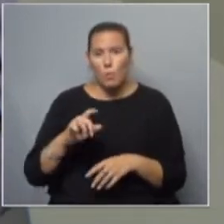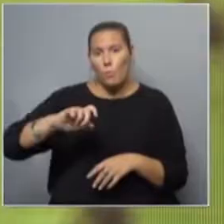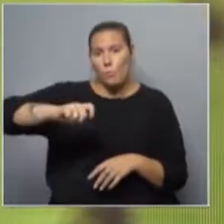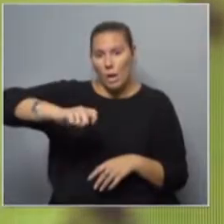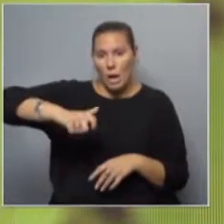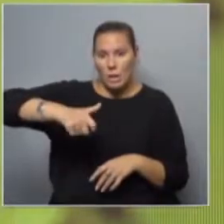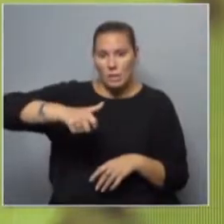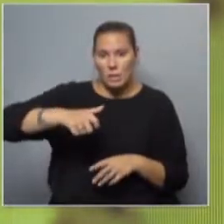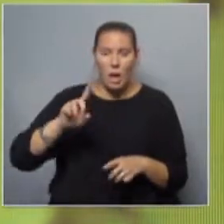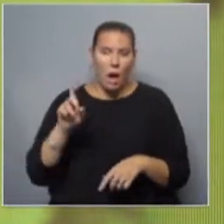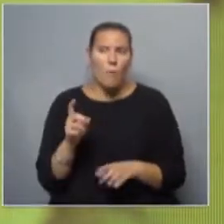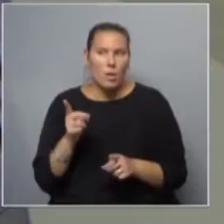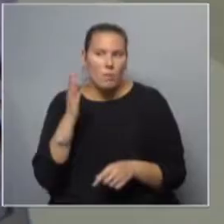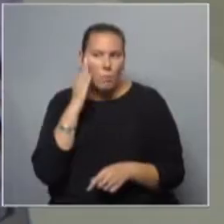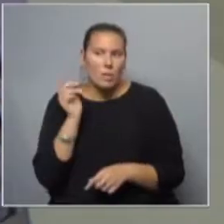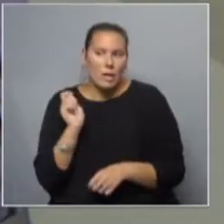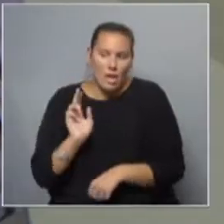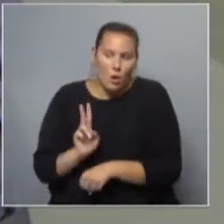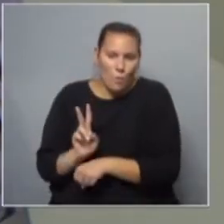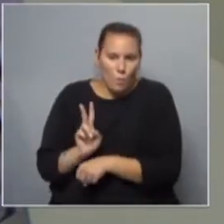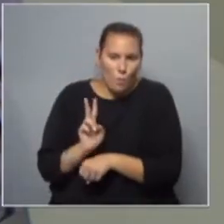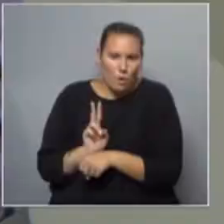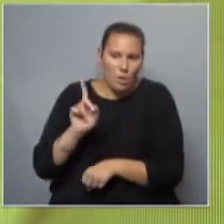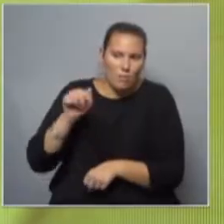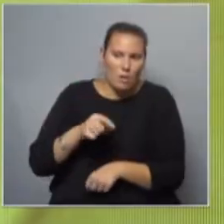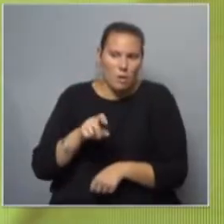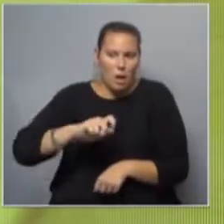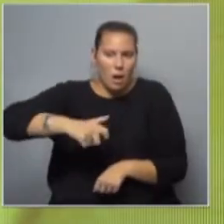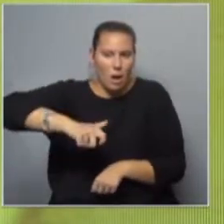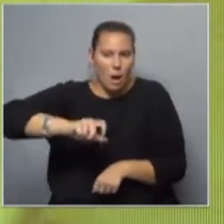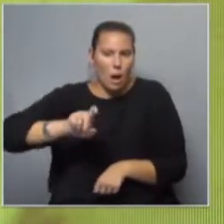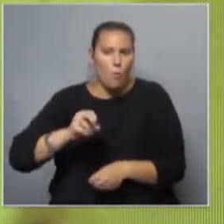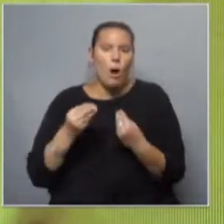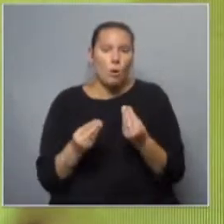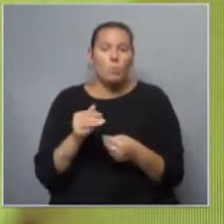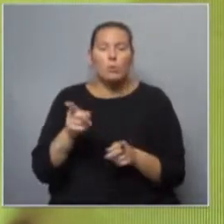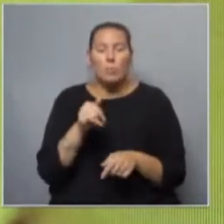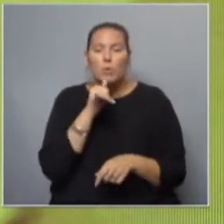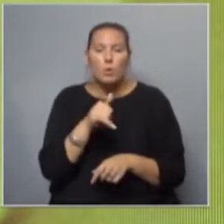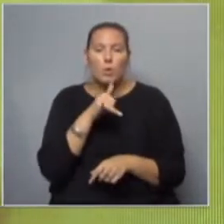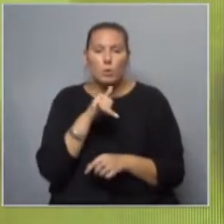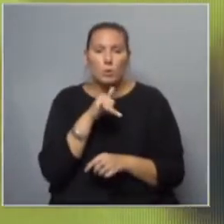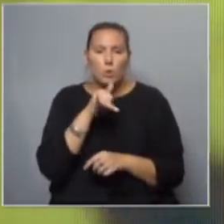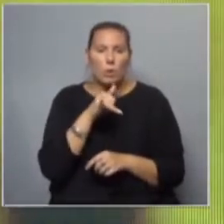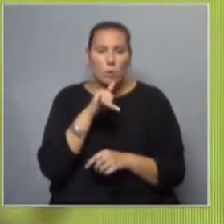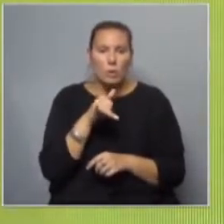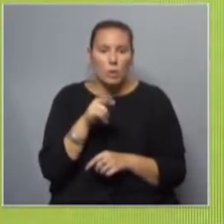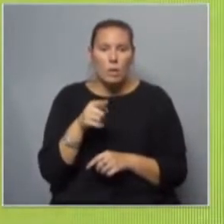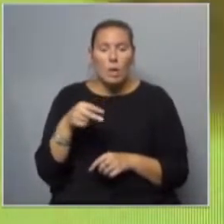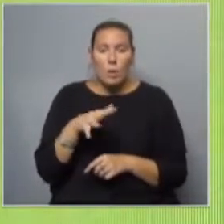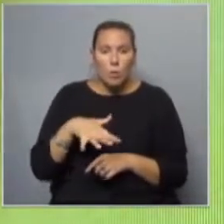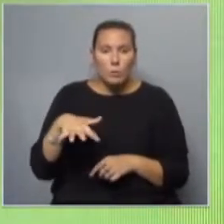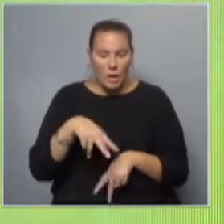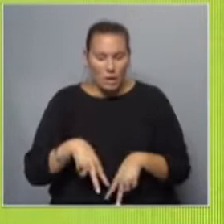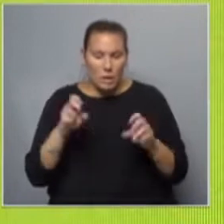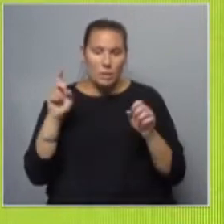alguna red de agua y hay que saber quién cuida lo que sale de esa canilla. Claro, y bueno, nos contaban también que ahí la unidad de análisis